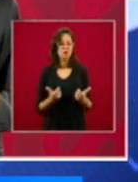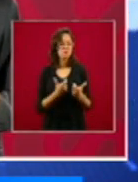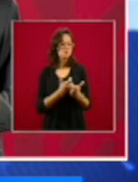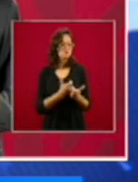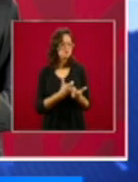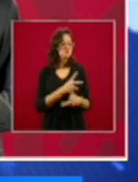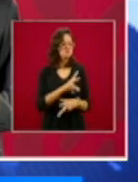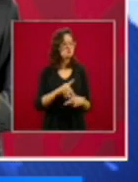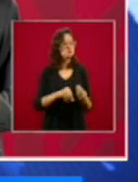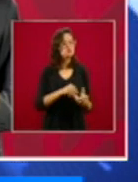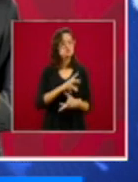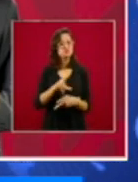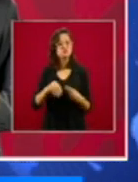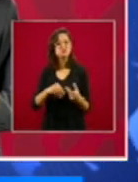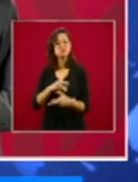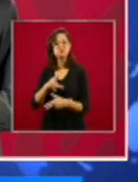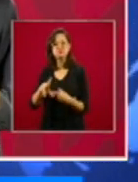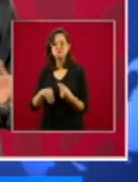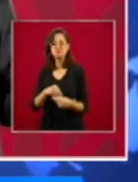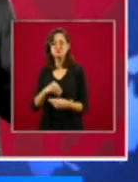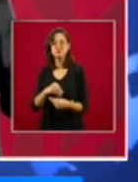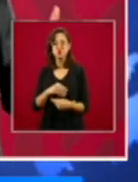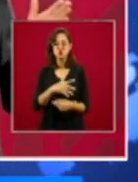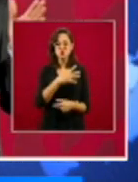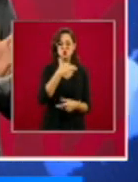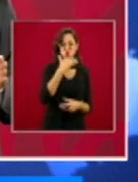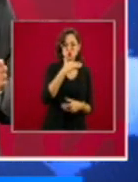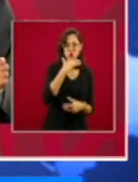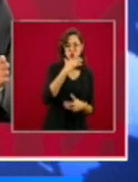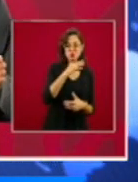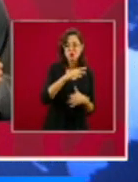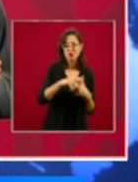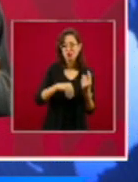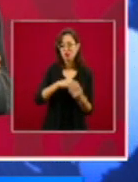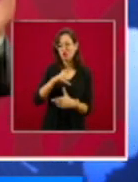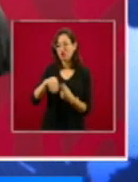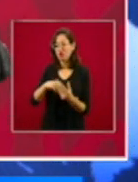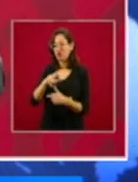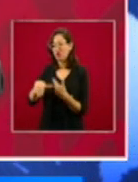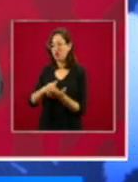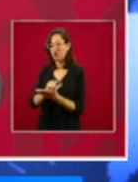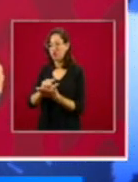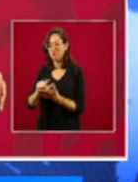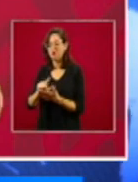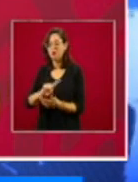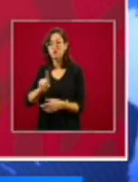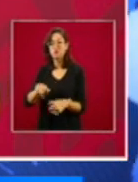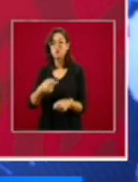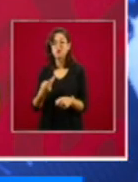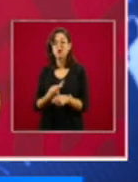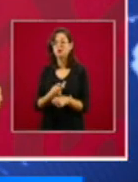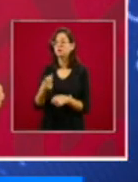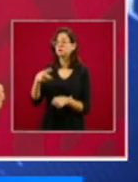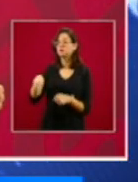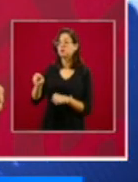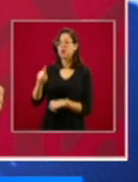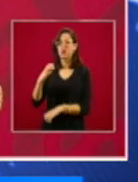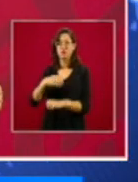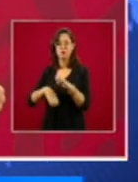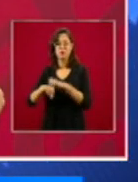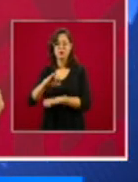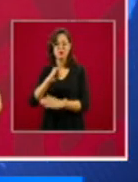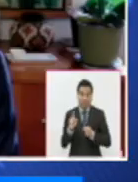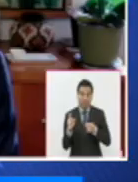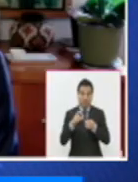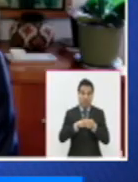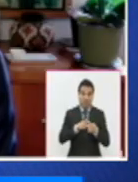primera institución autónoma, gracias a la cual este país tuvo la primera alternancia en más de